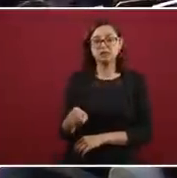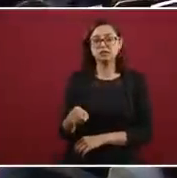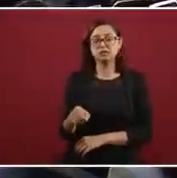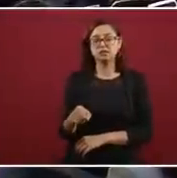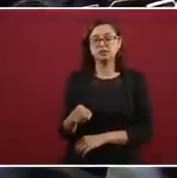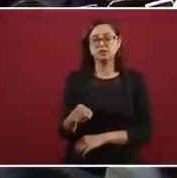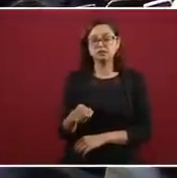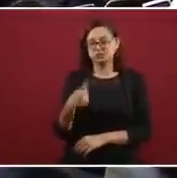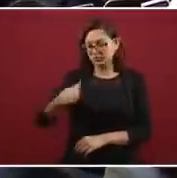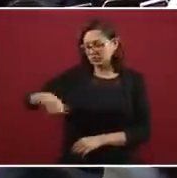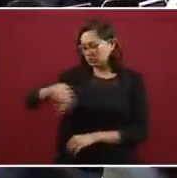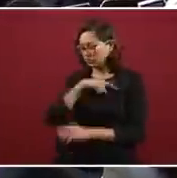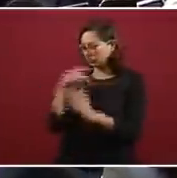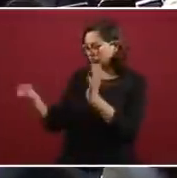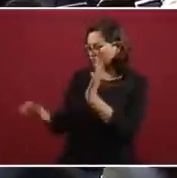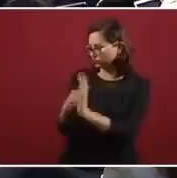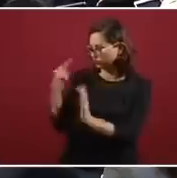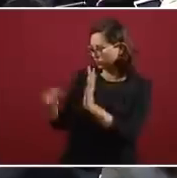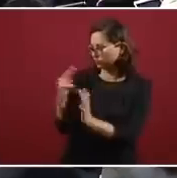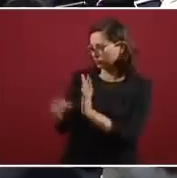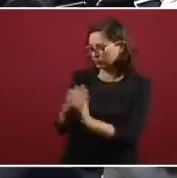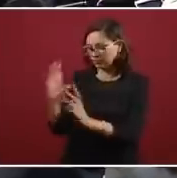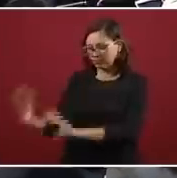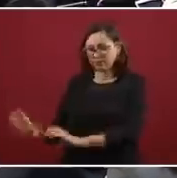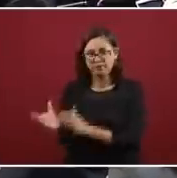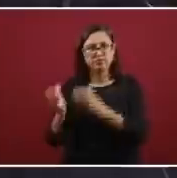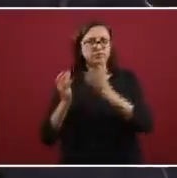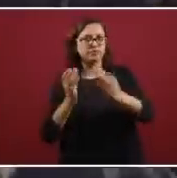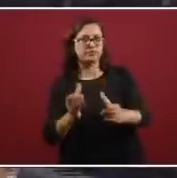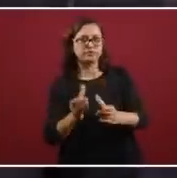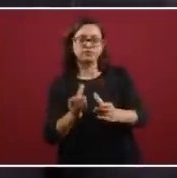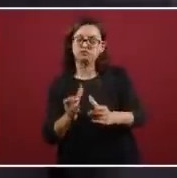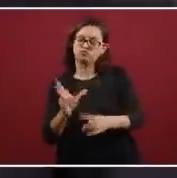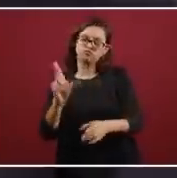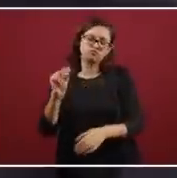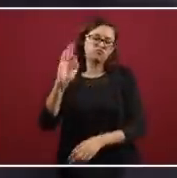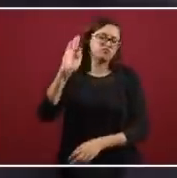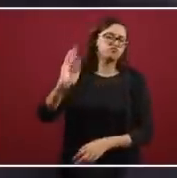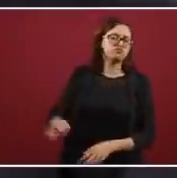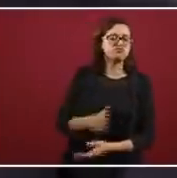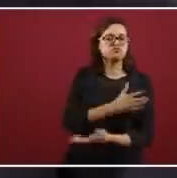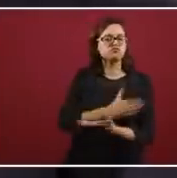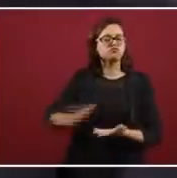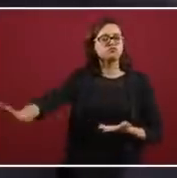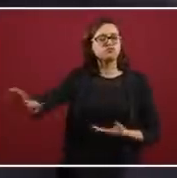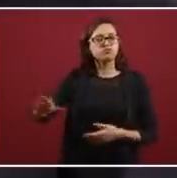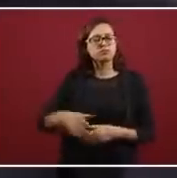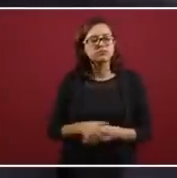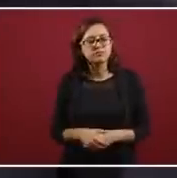aunque reunimos las firmas, rechazaron nuestra petición.